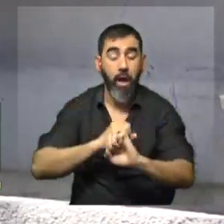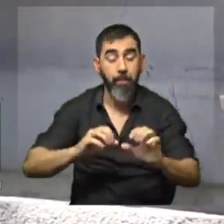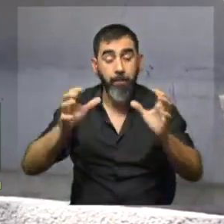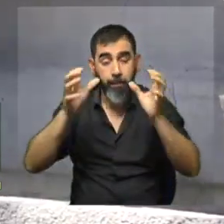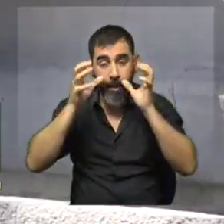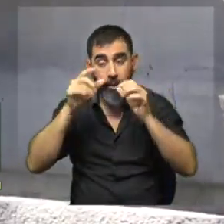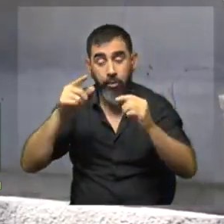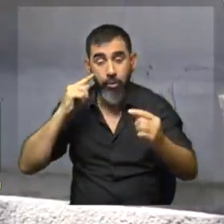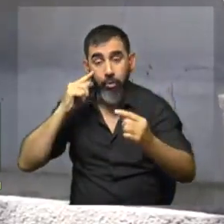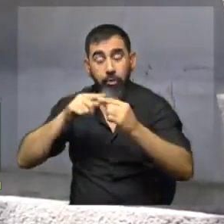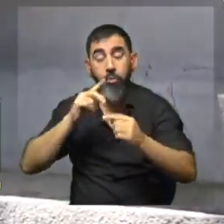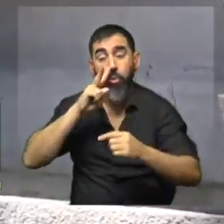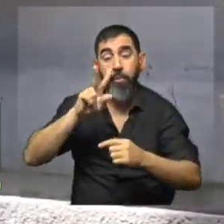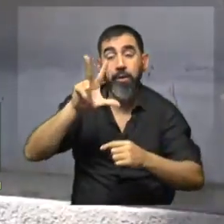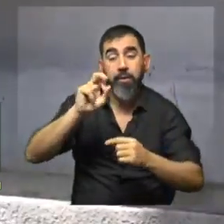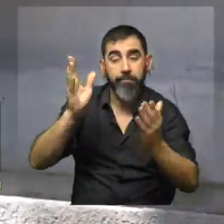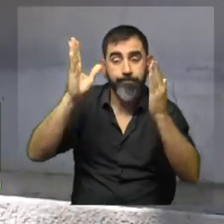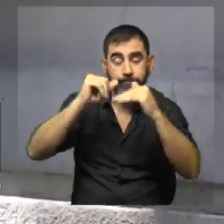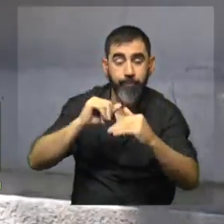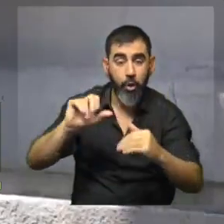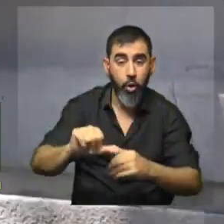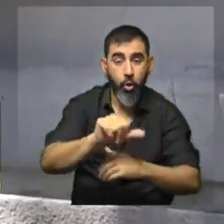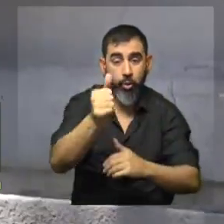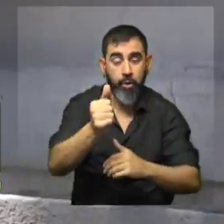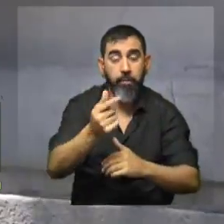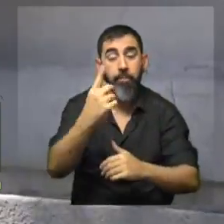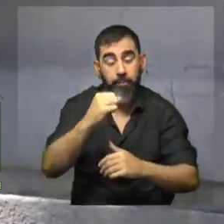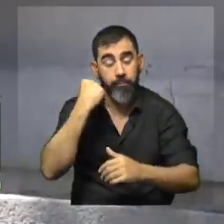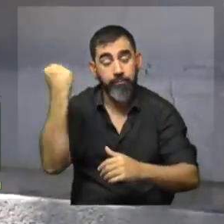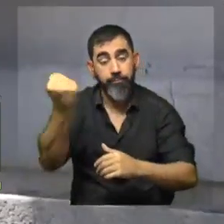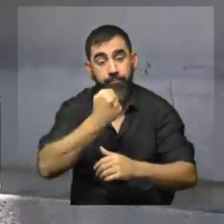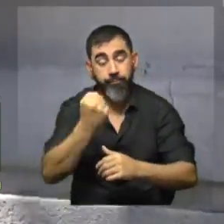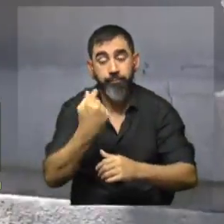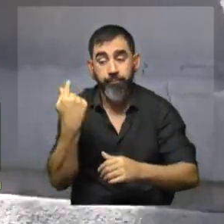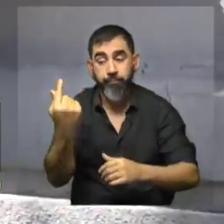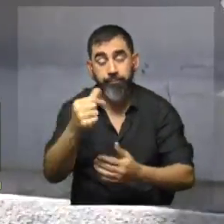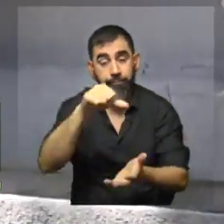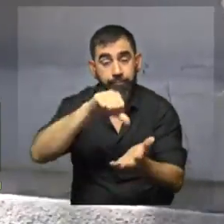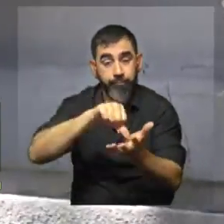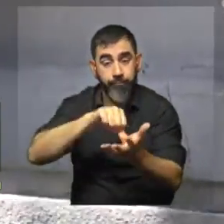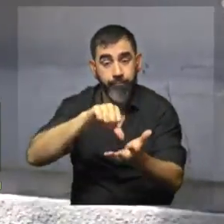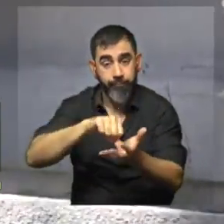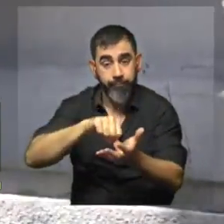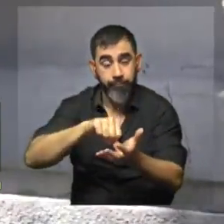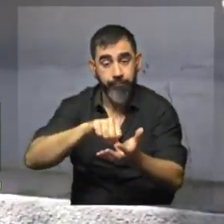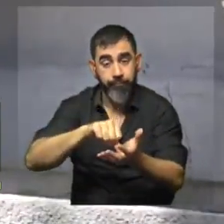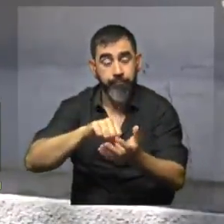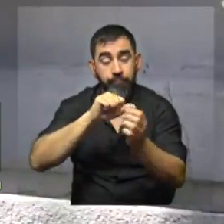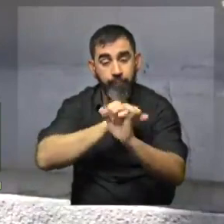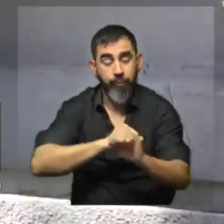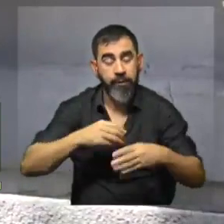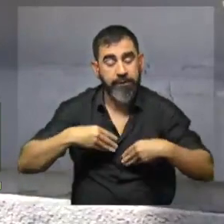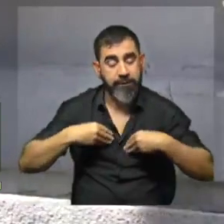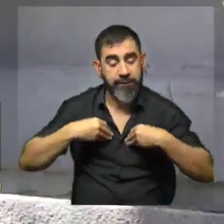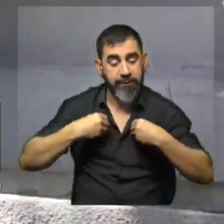que estos objetivos al 2030 no se cumplan. Por eso yo creo que es importante que desde cada país, desde cada nación, nosotros nos podamos